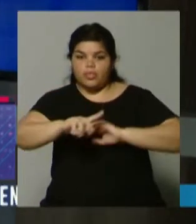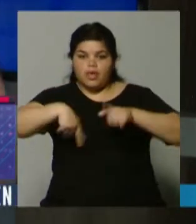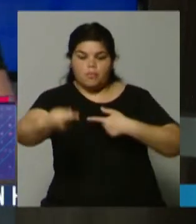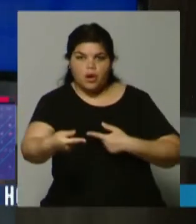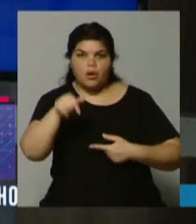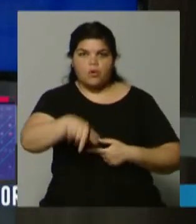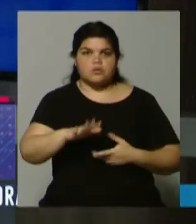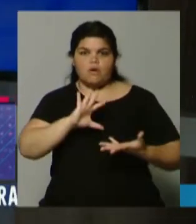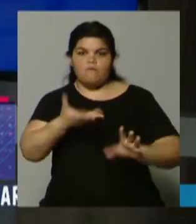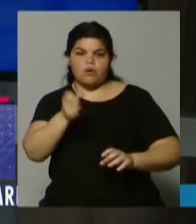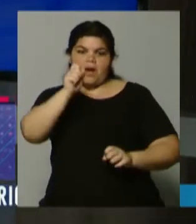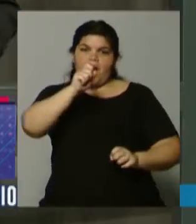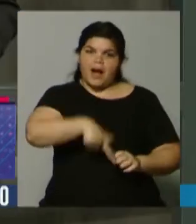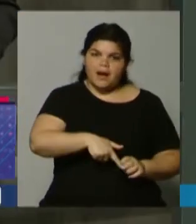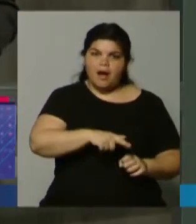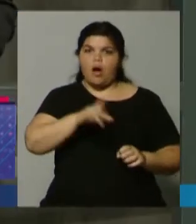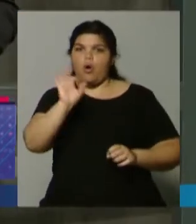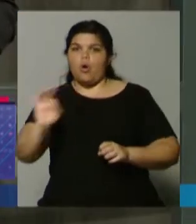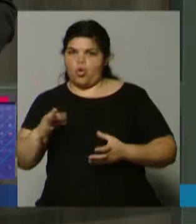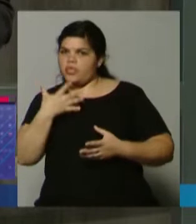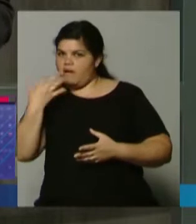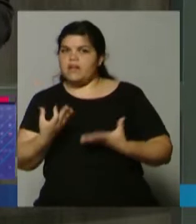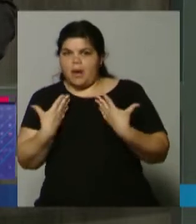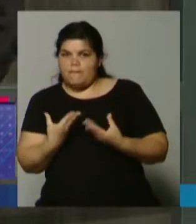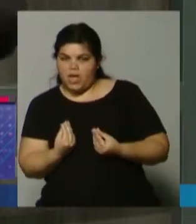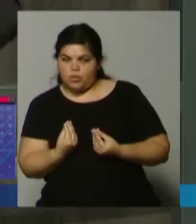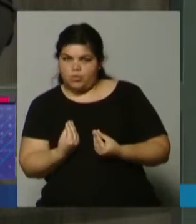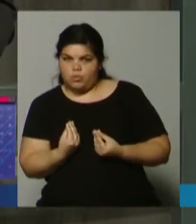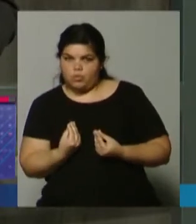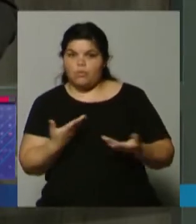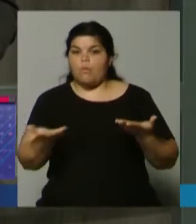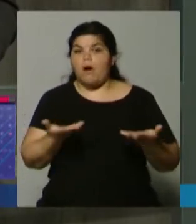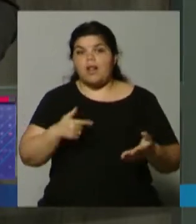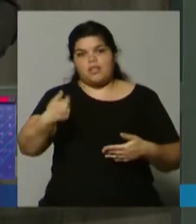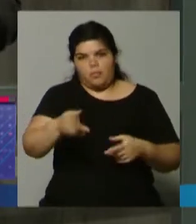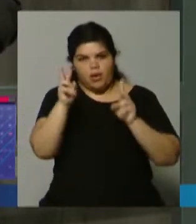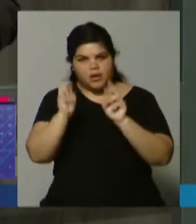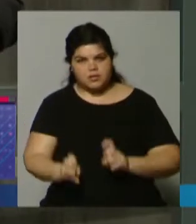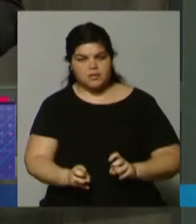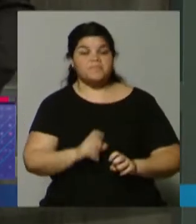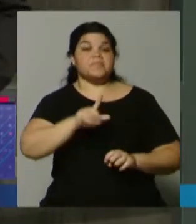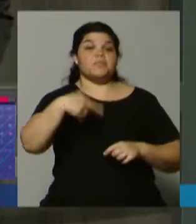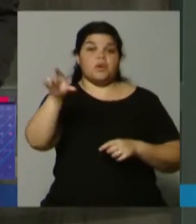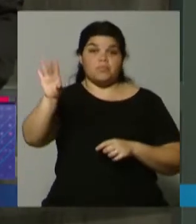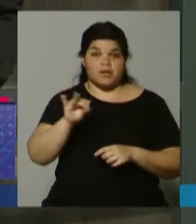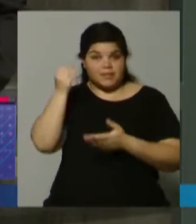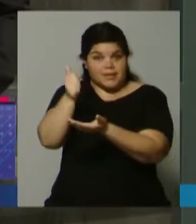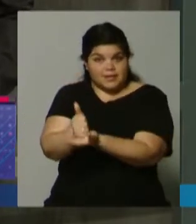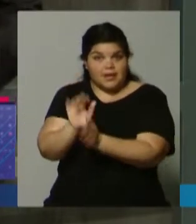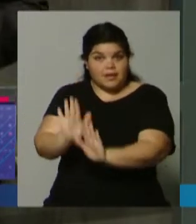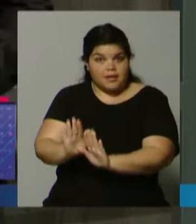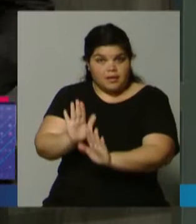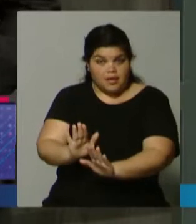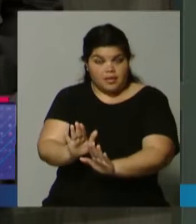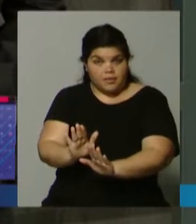muy mendocino y tiene que ver con la gestión de Cornejo. Julio, te vamos a pedir que te quedes porque enseguida vamos a seguir con el análisis político de lo que ha sucedido hoy en la provincia de Mendoza,